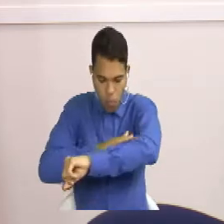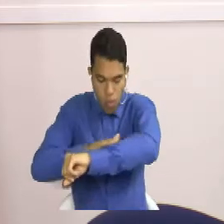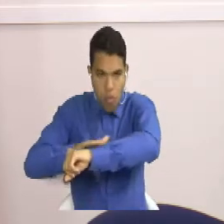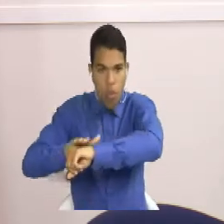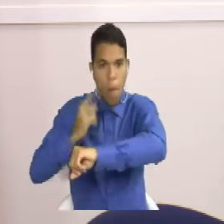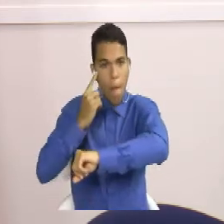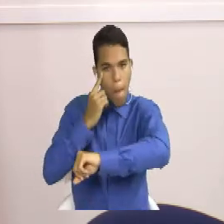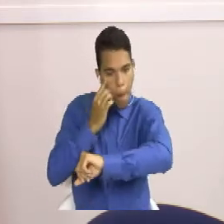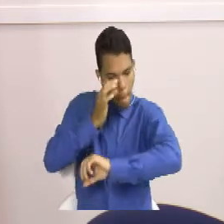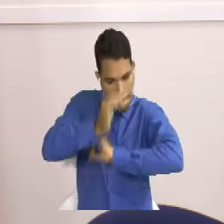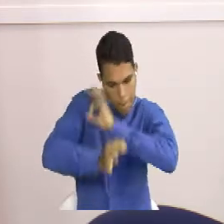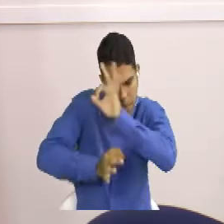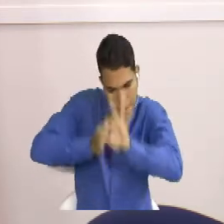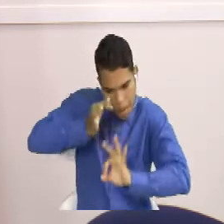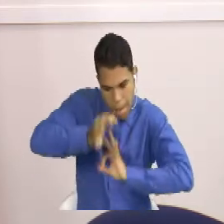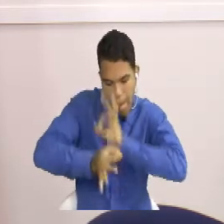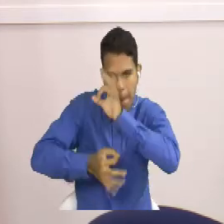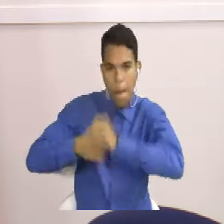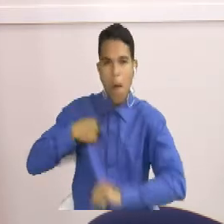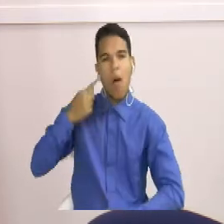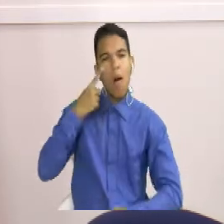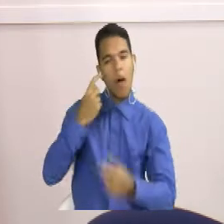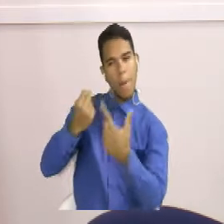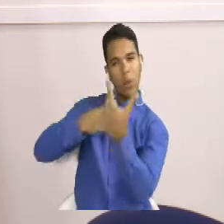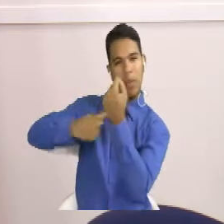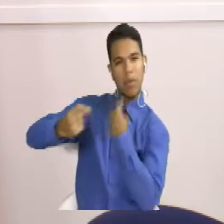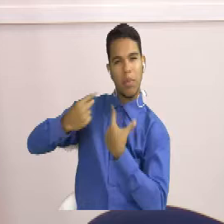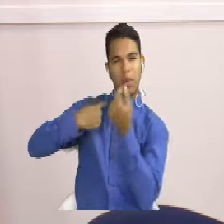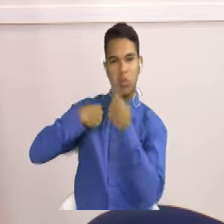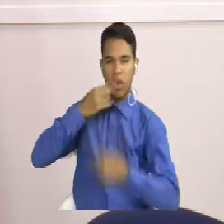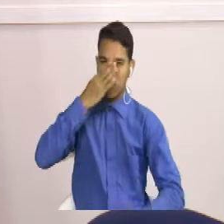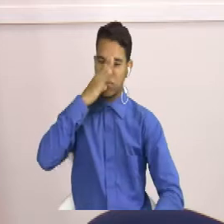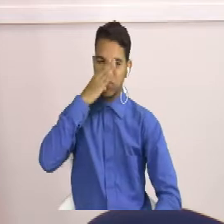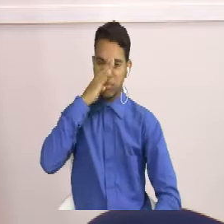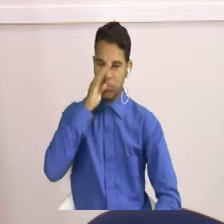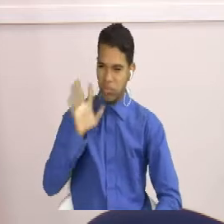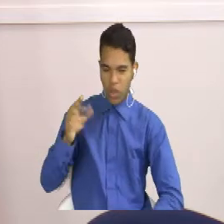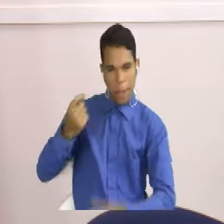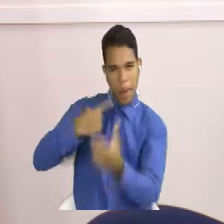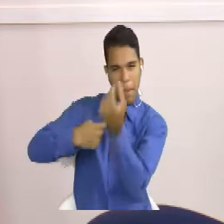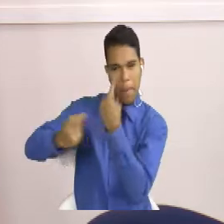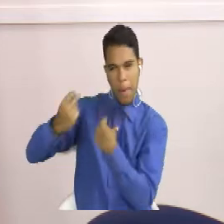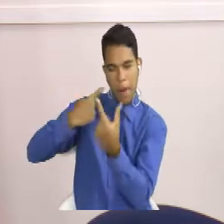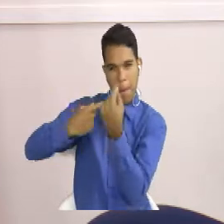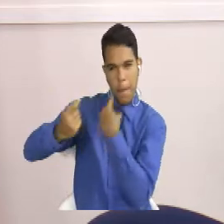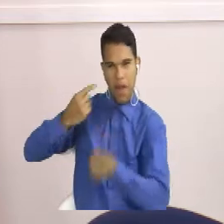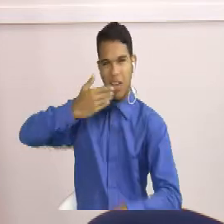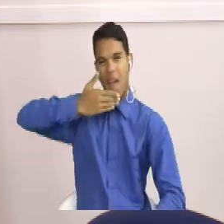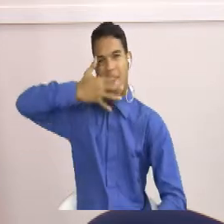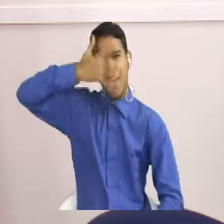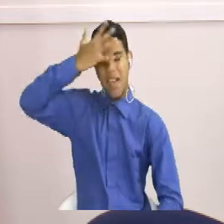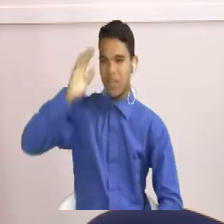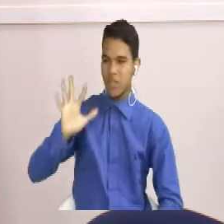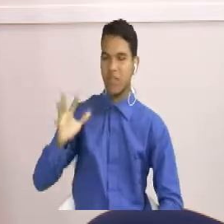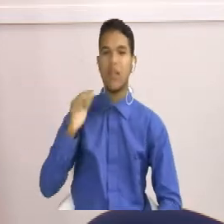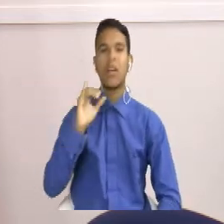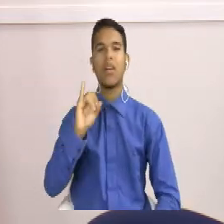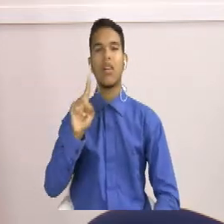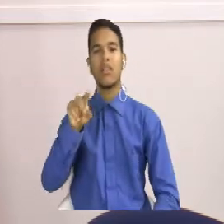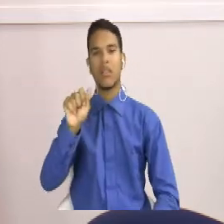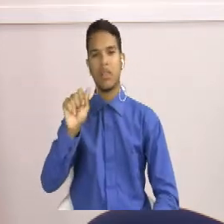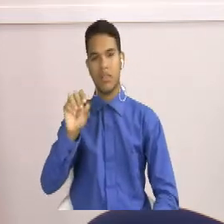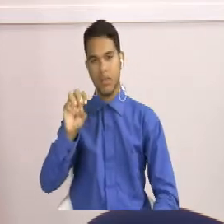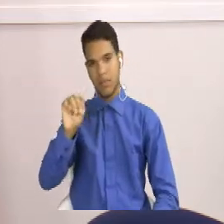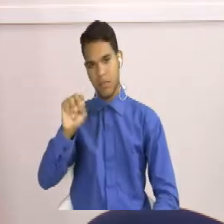algunas inquietudes de algunos televidentes que participan a través de mi fanpage o del Face personal Isa Martínez Durán, pero también